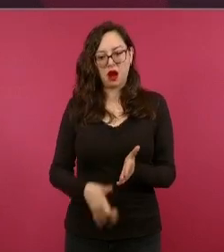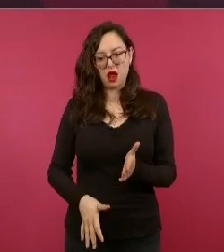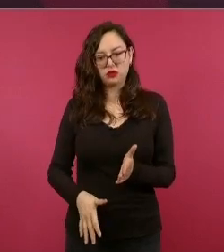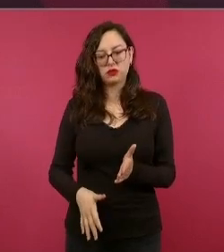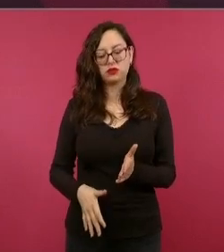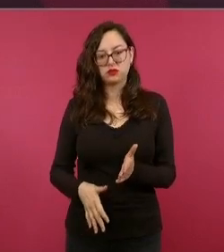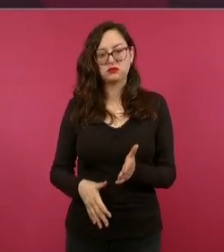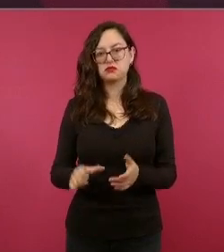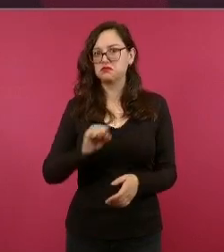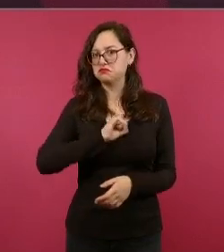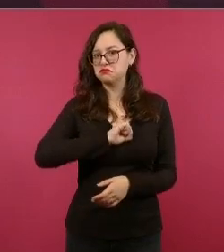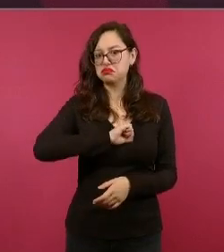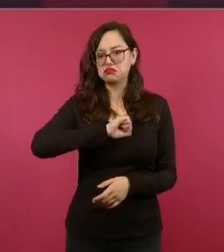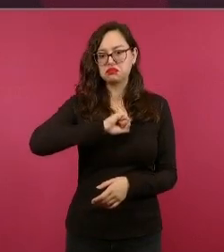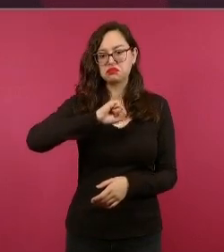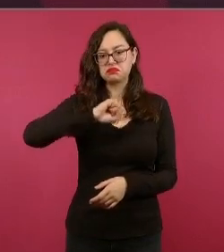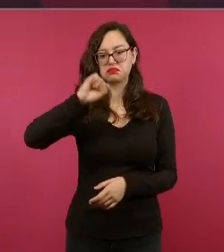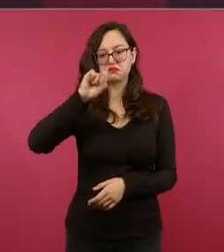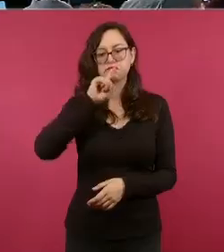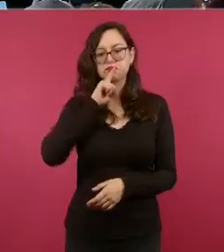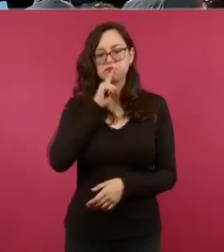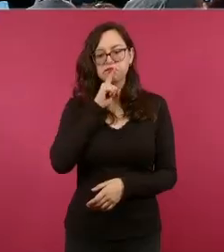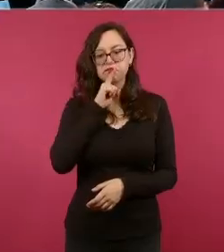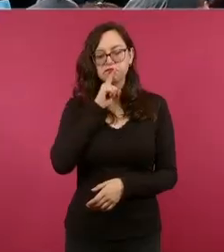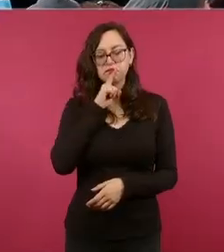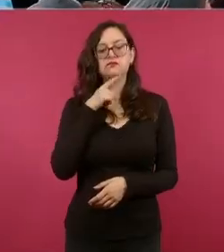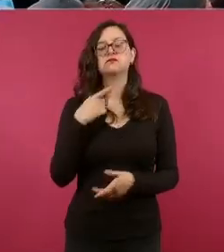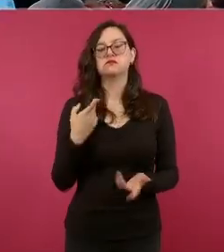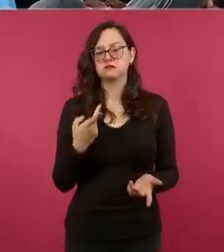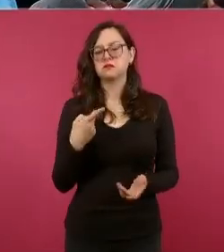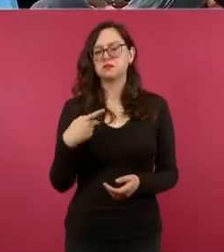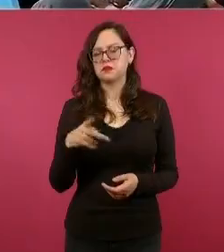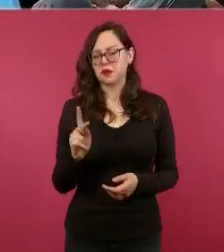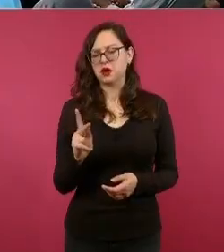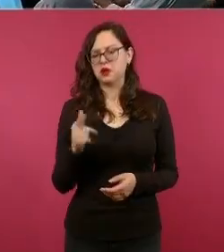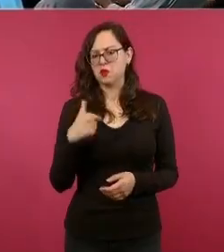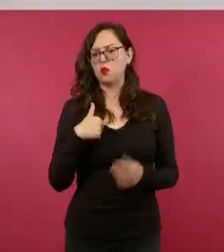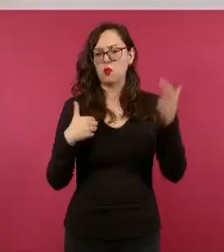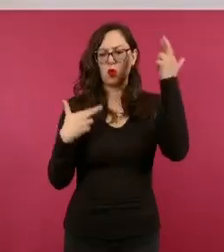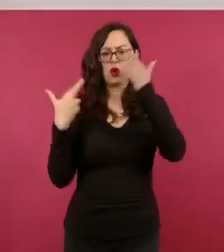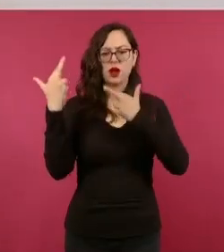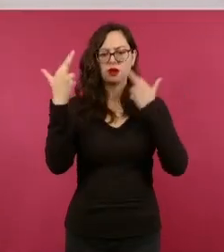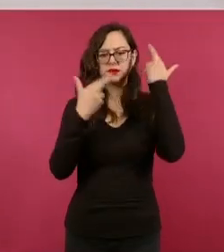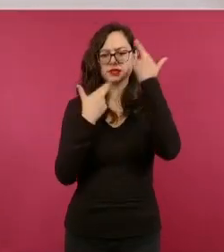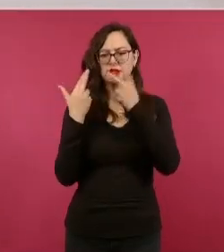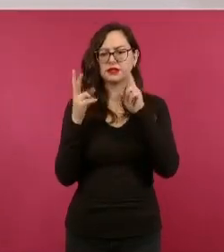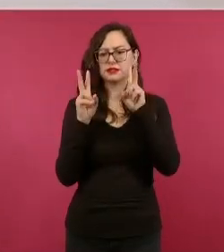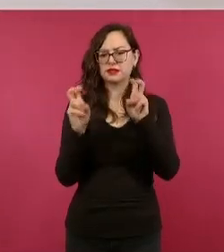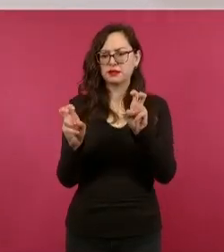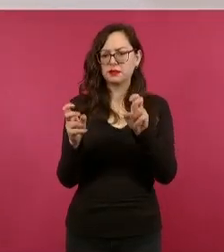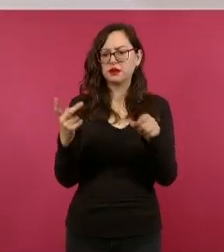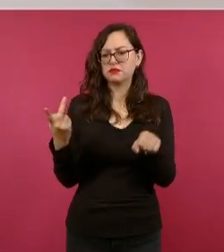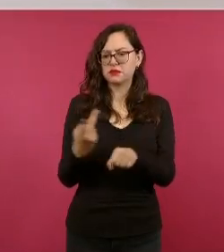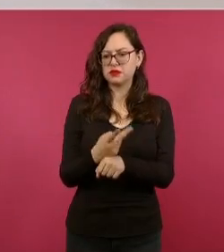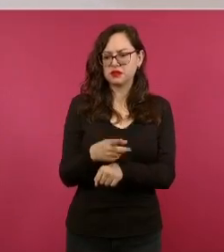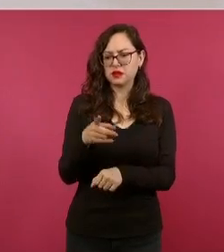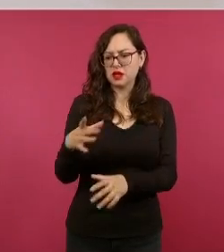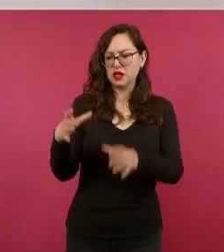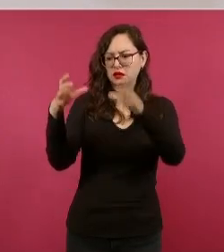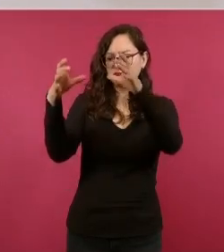no sucede, pero de todas maneras vamos a ver lo de la sustitución de